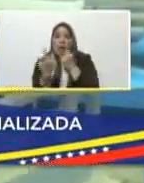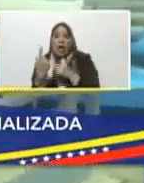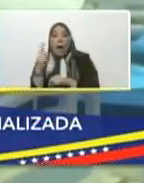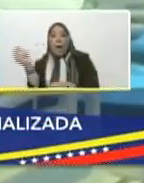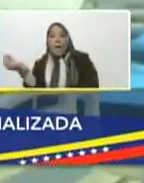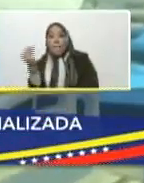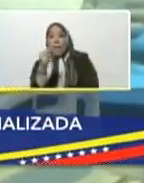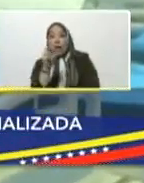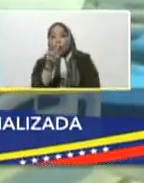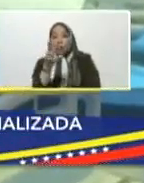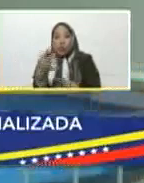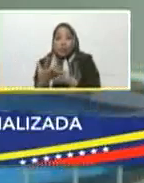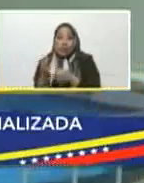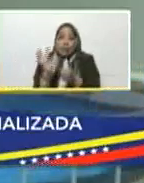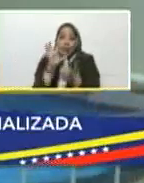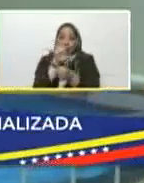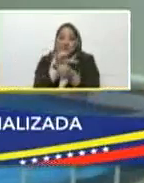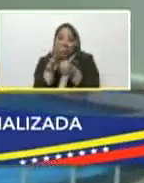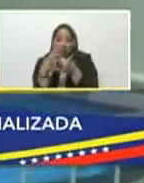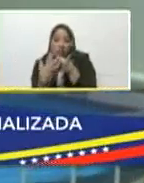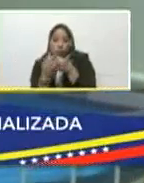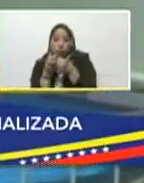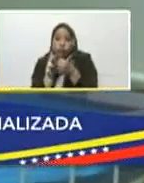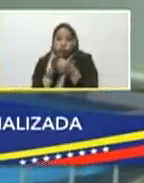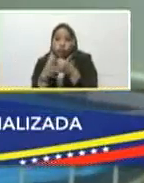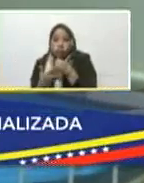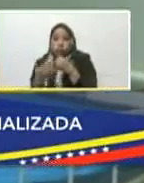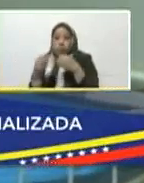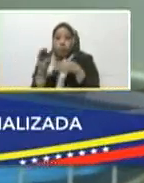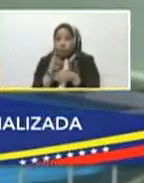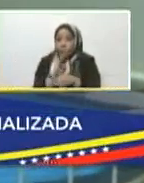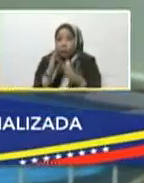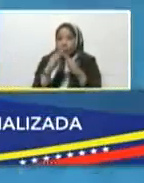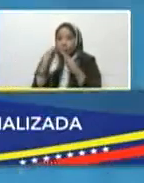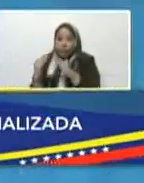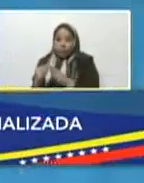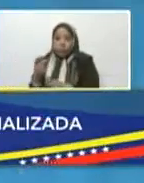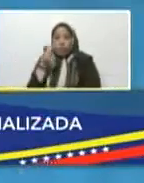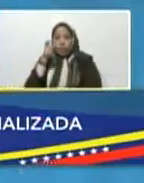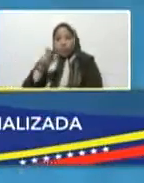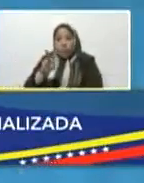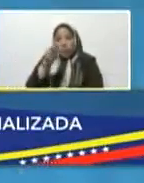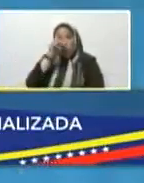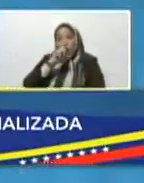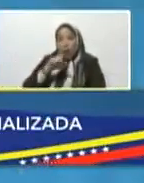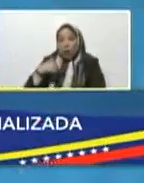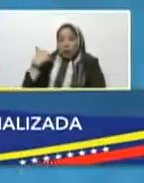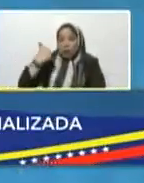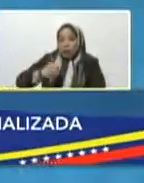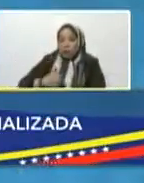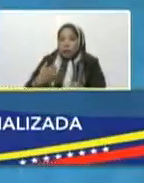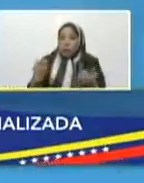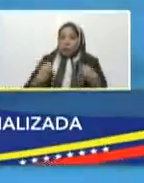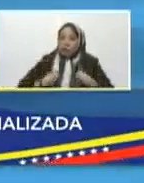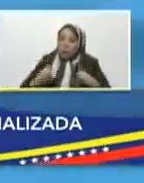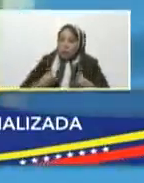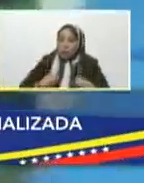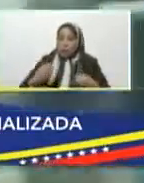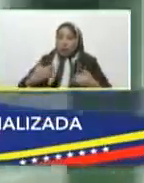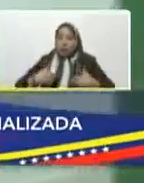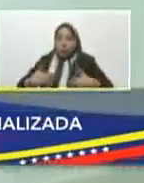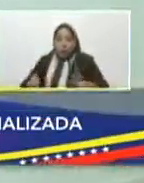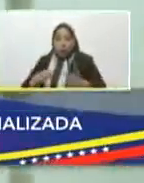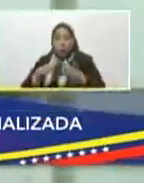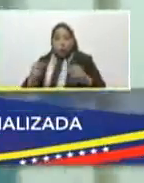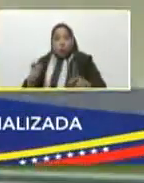siga dando resultados, usted siga dándole ese respaldo a todo el pueblo venezolano con salud, con vida, con